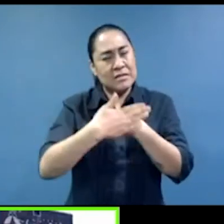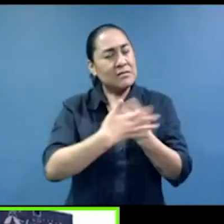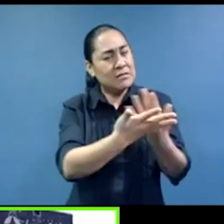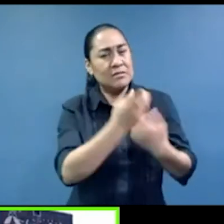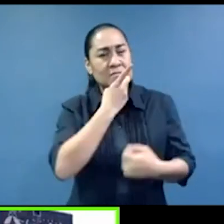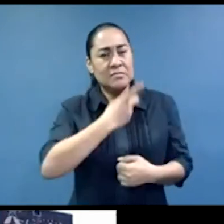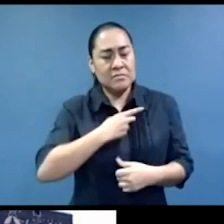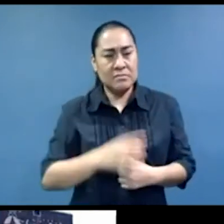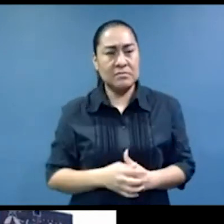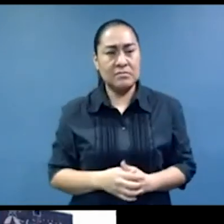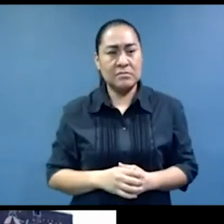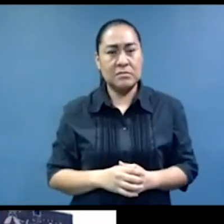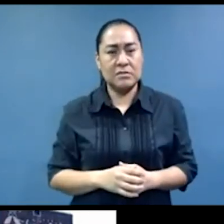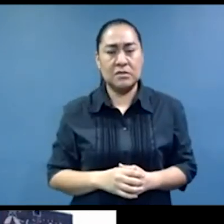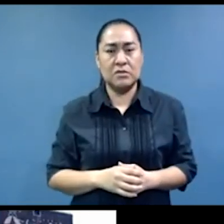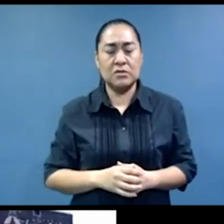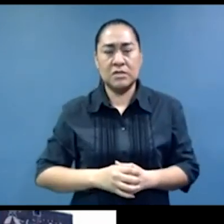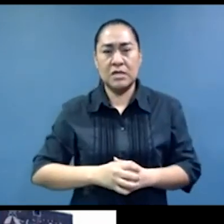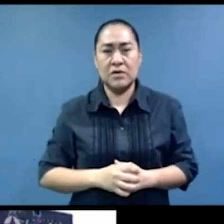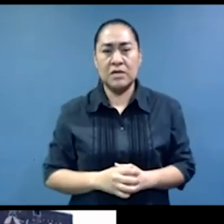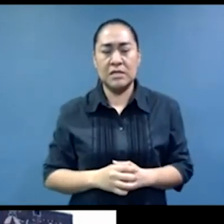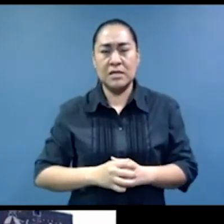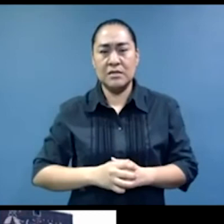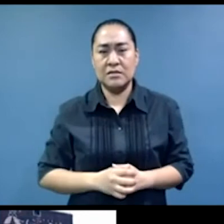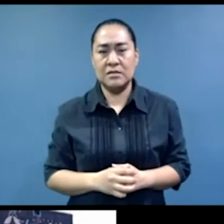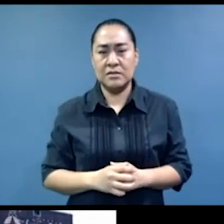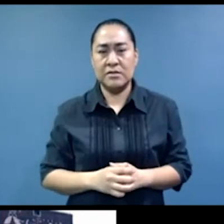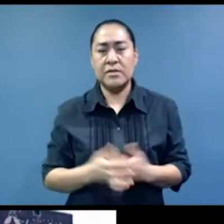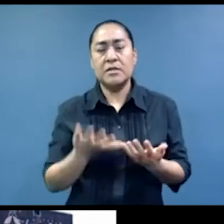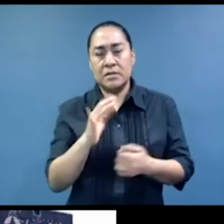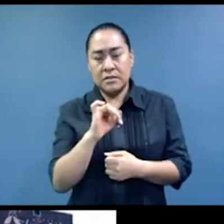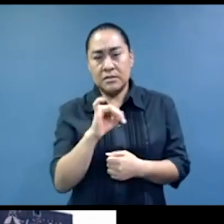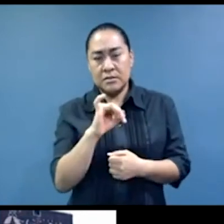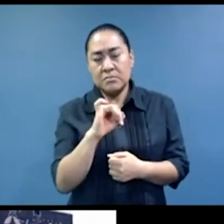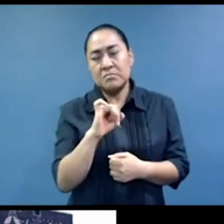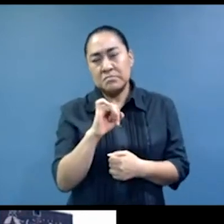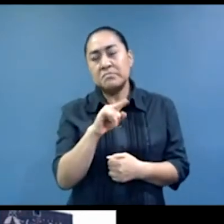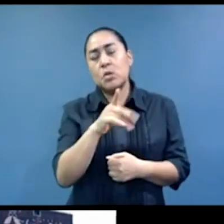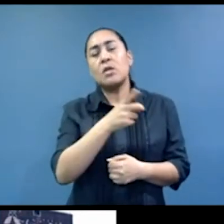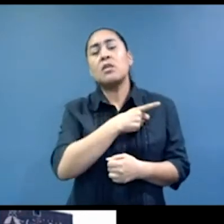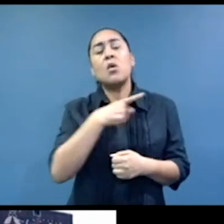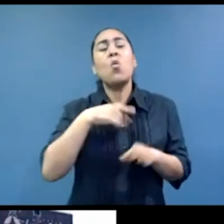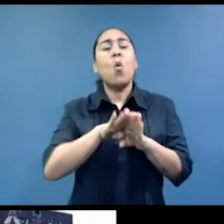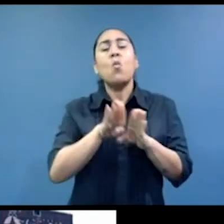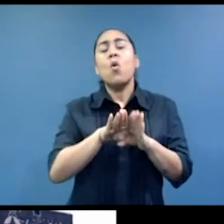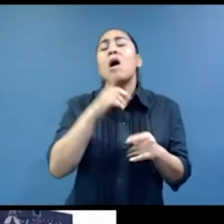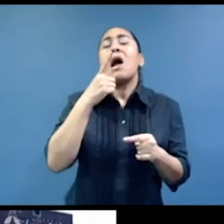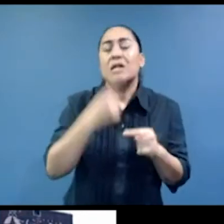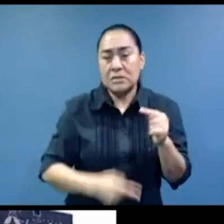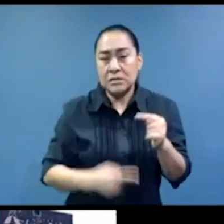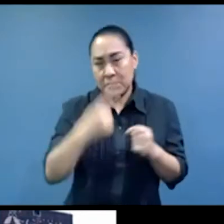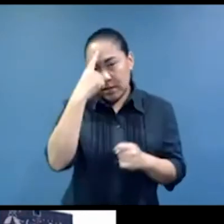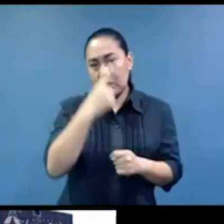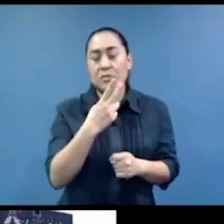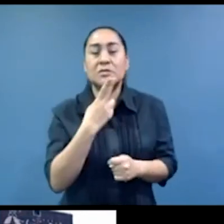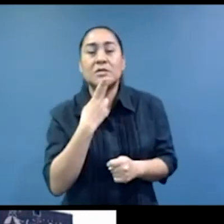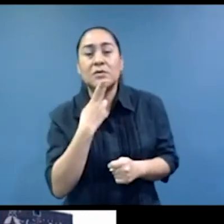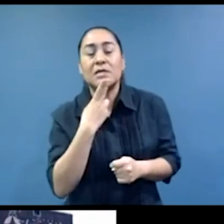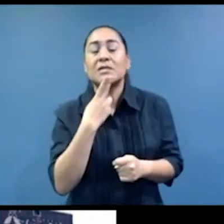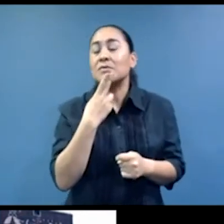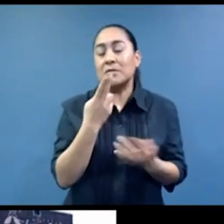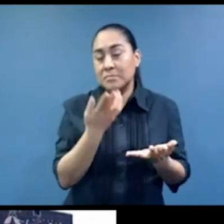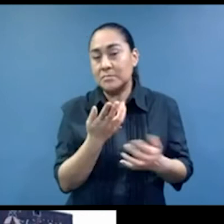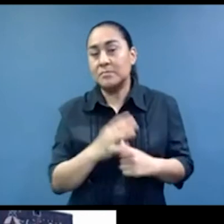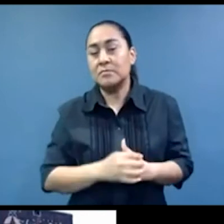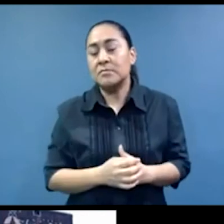Sí, era más bien sobre el tema de cómo prevenir que el uso de técnicas de reproducción asistida pudiera